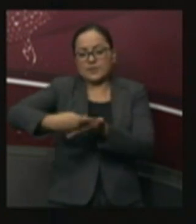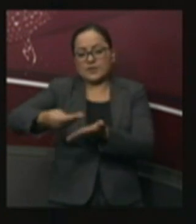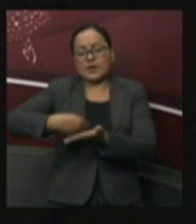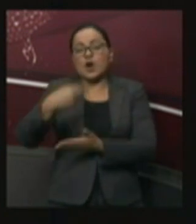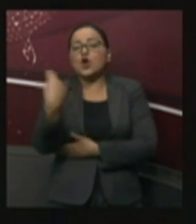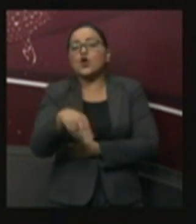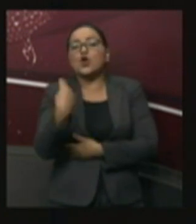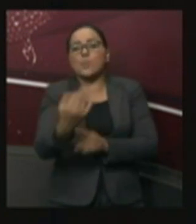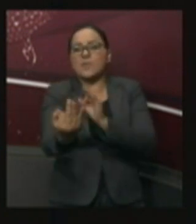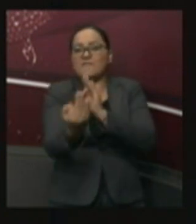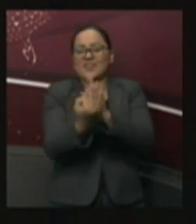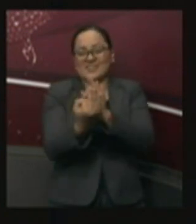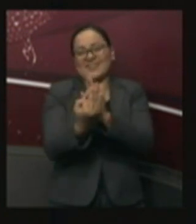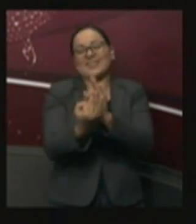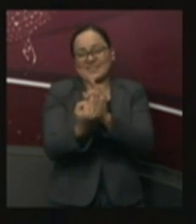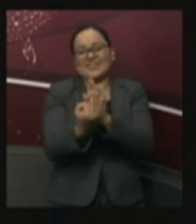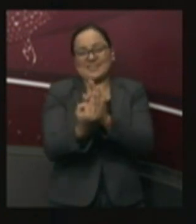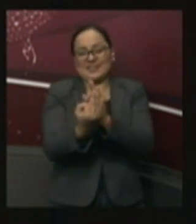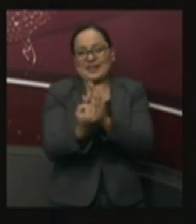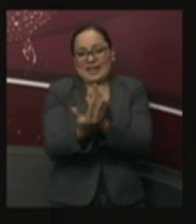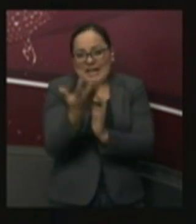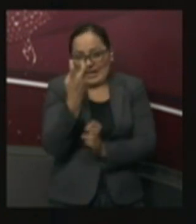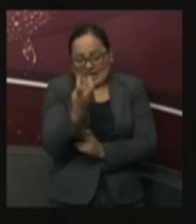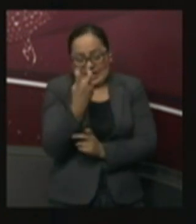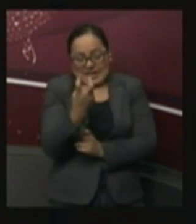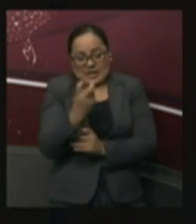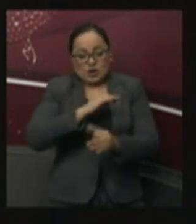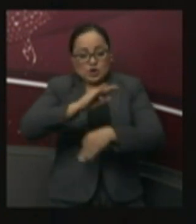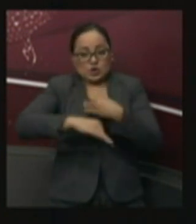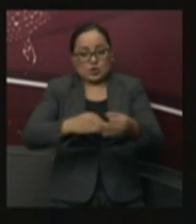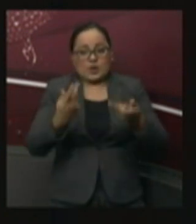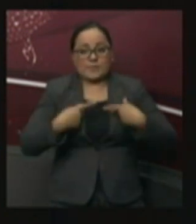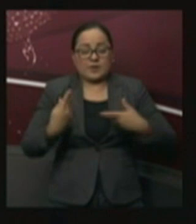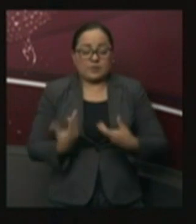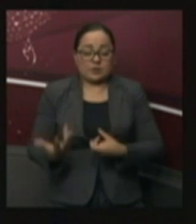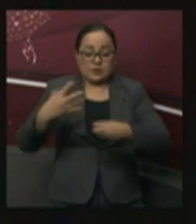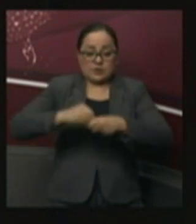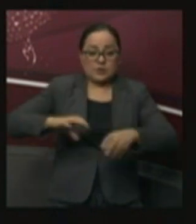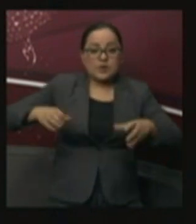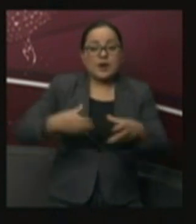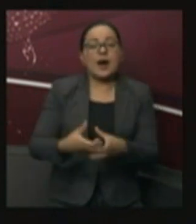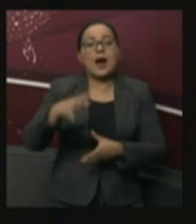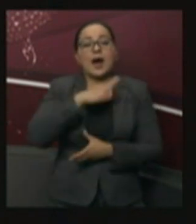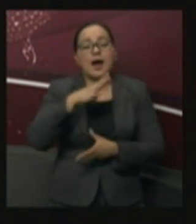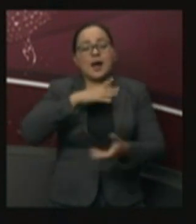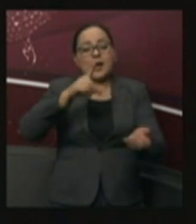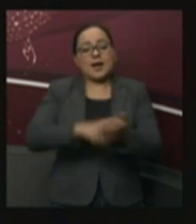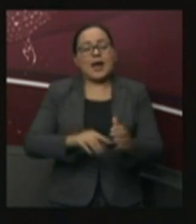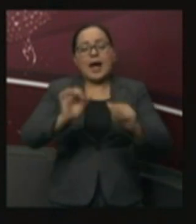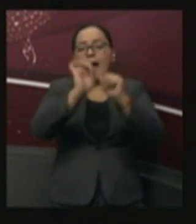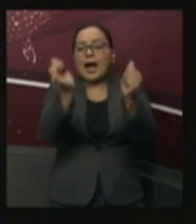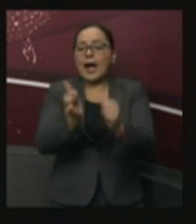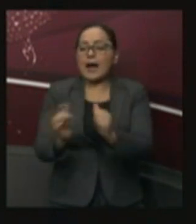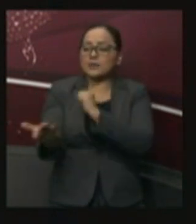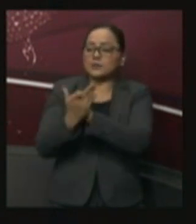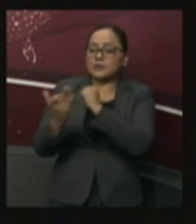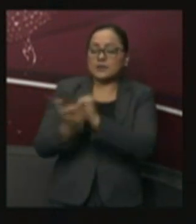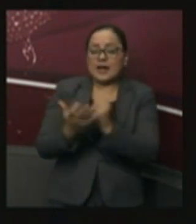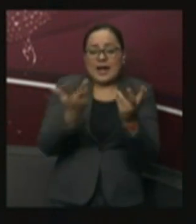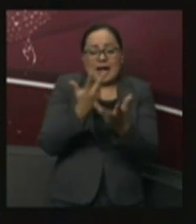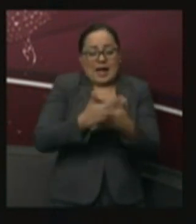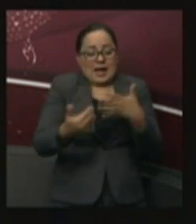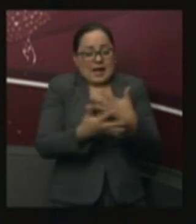Frente a Frente. Es decir, todos esos artistas echaban mano de los recursos de las artes plásticas, la